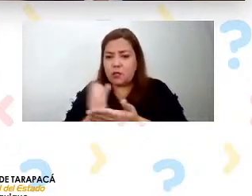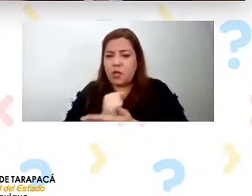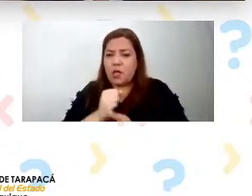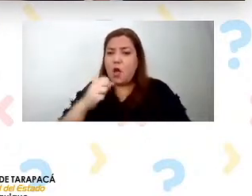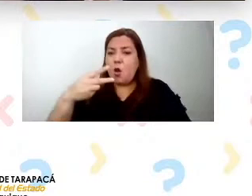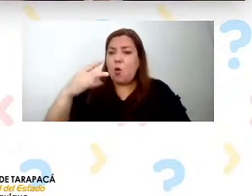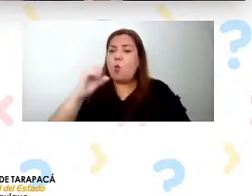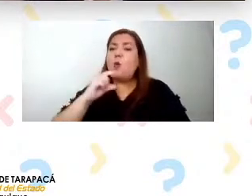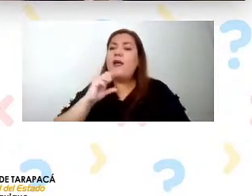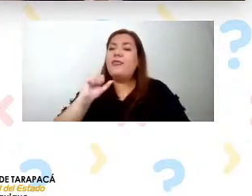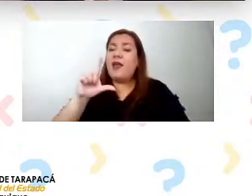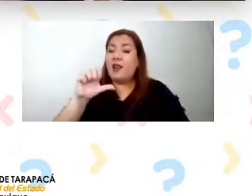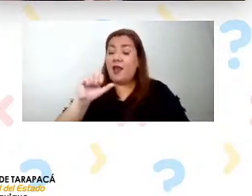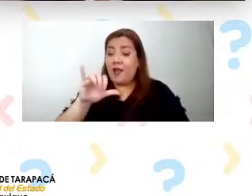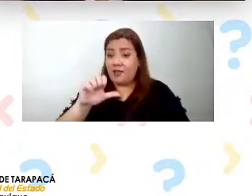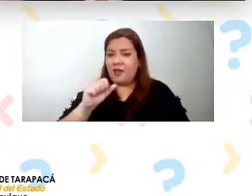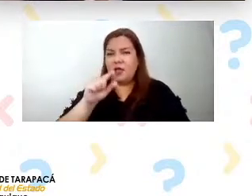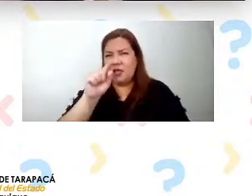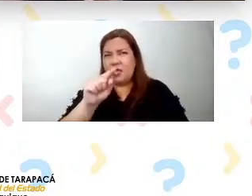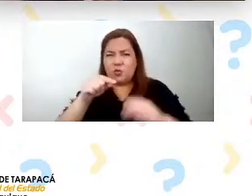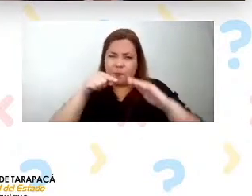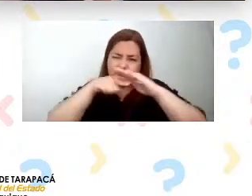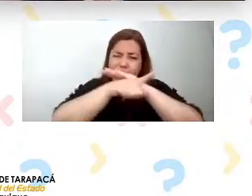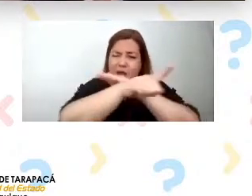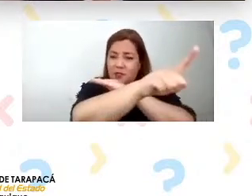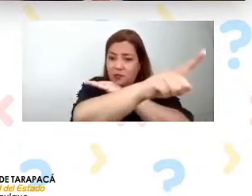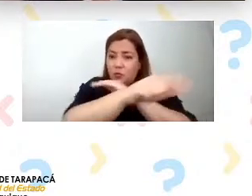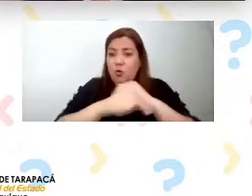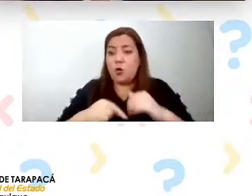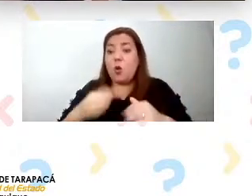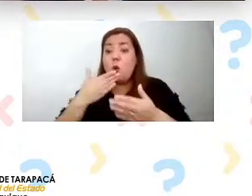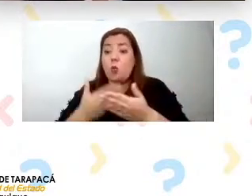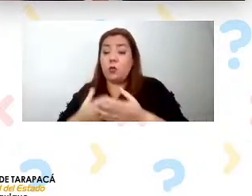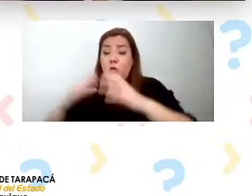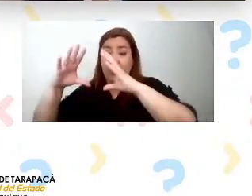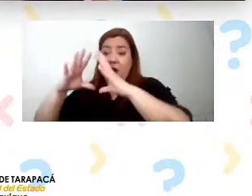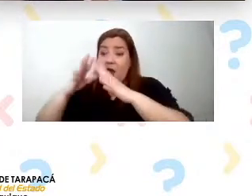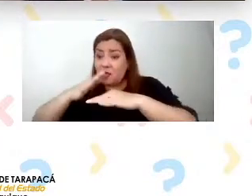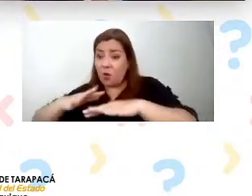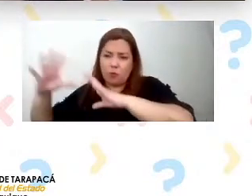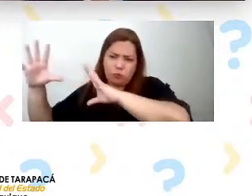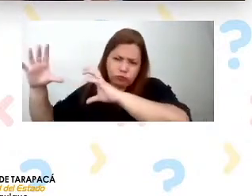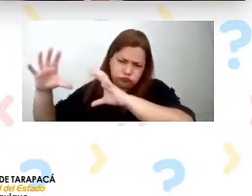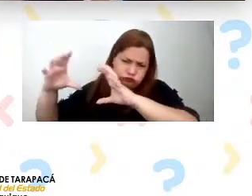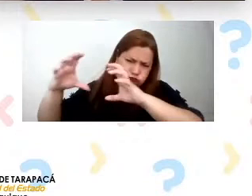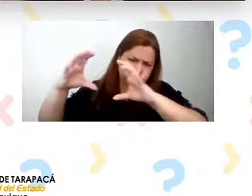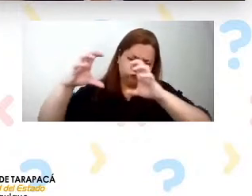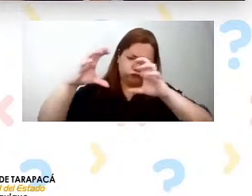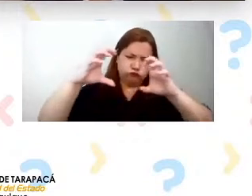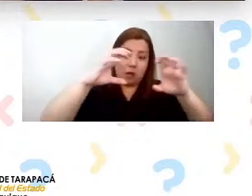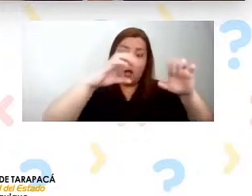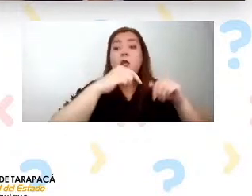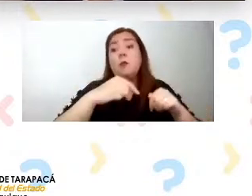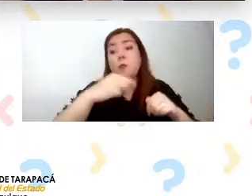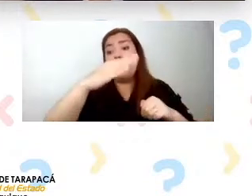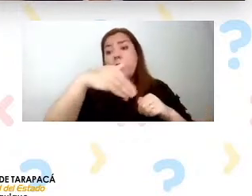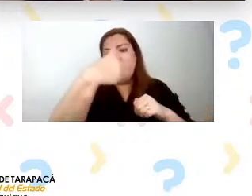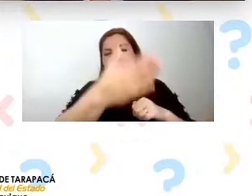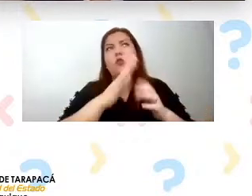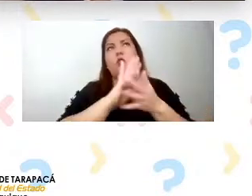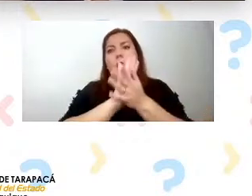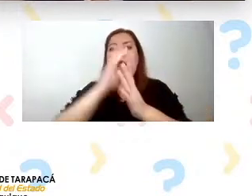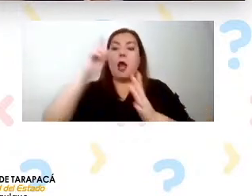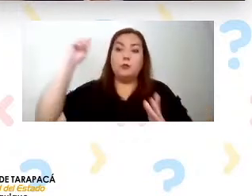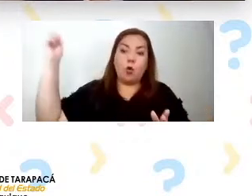que son al interior, ya al continente, cuando ya ingresan estas aguas, que probablemente todo lo que tenga que ver con la atmósfera que